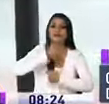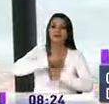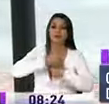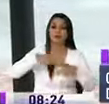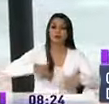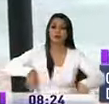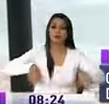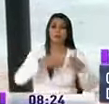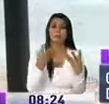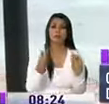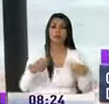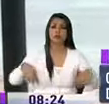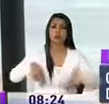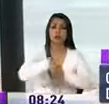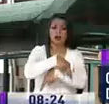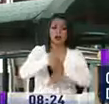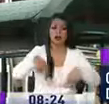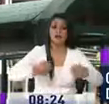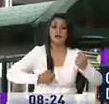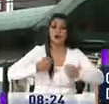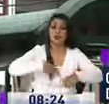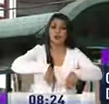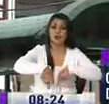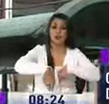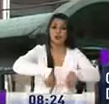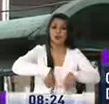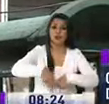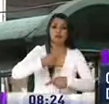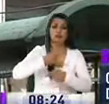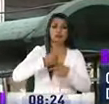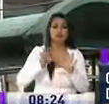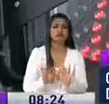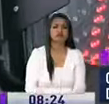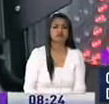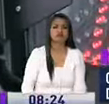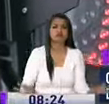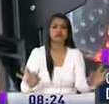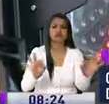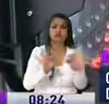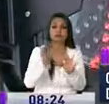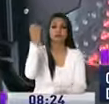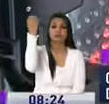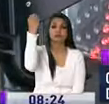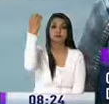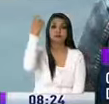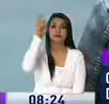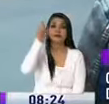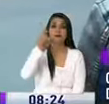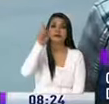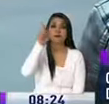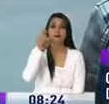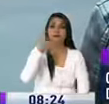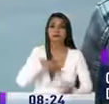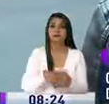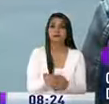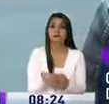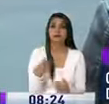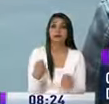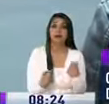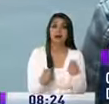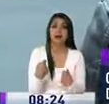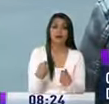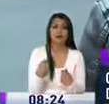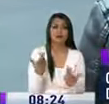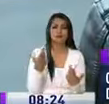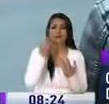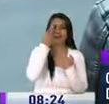una alta circulación peatonal y vehicular, de allí la imperante necesidad de luces para guiar el tránsito. Los carros son imprudentes,